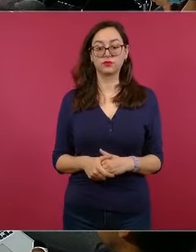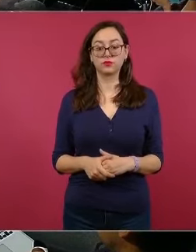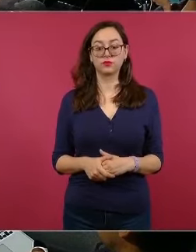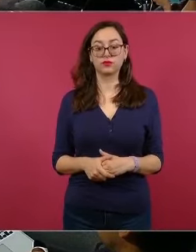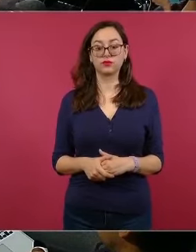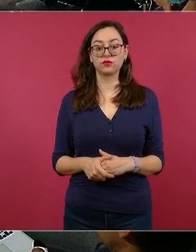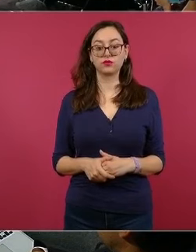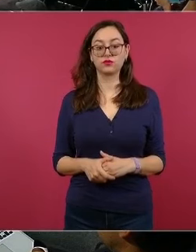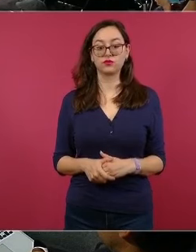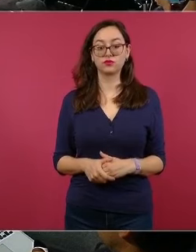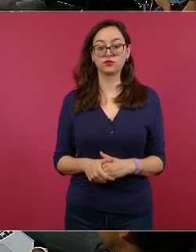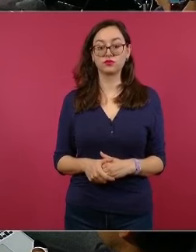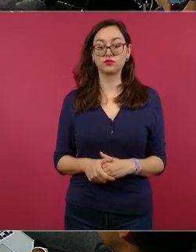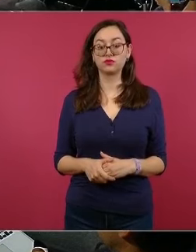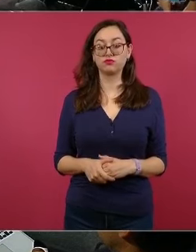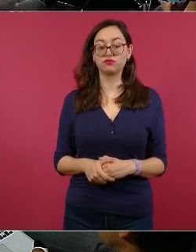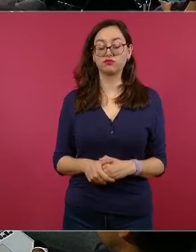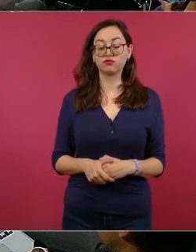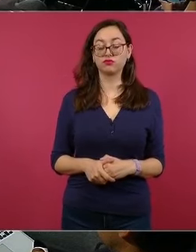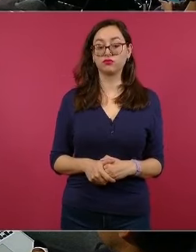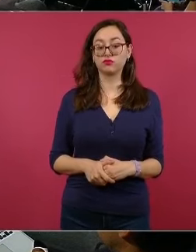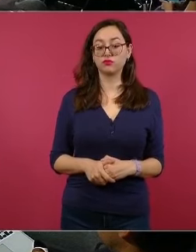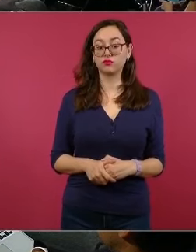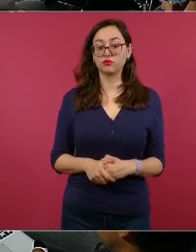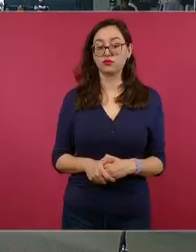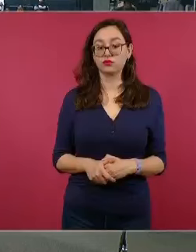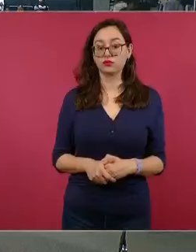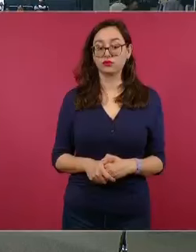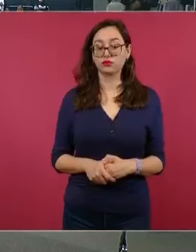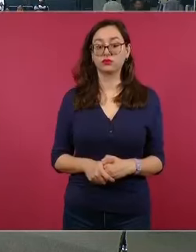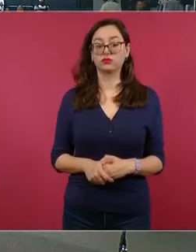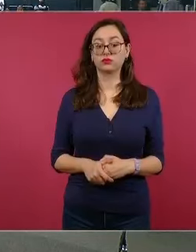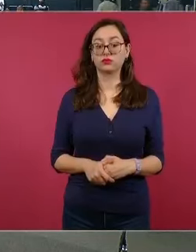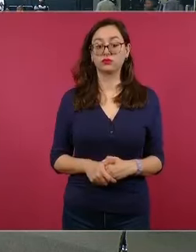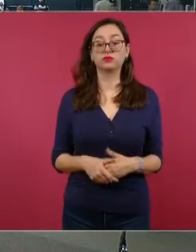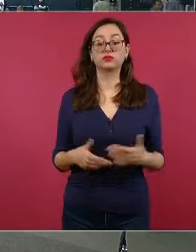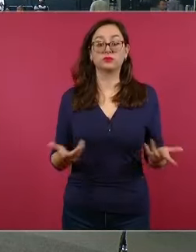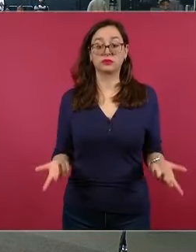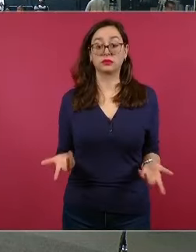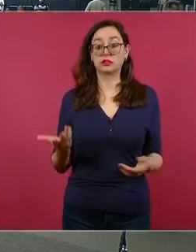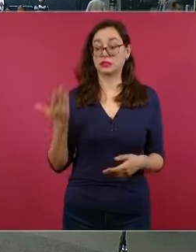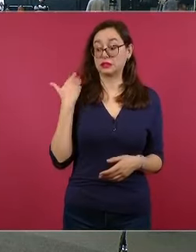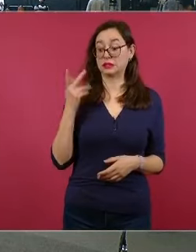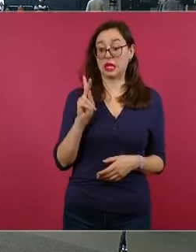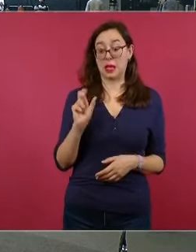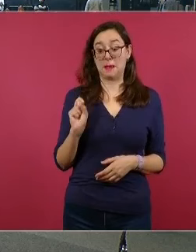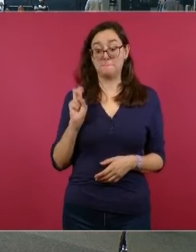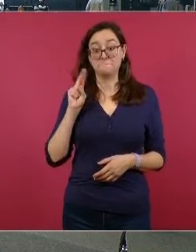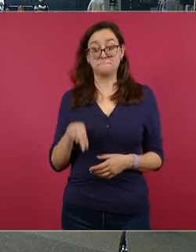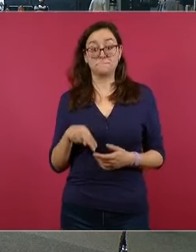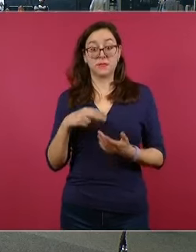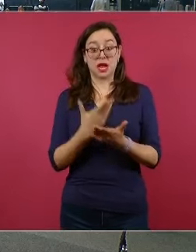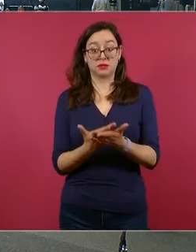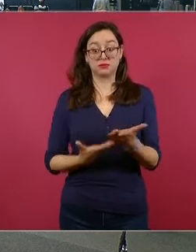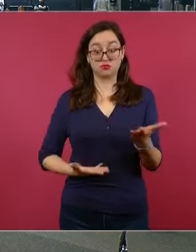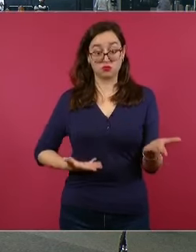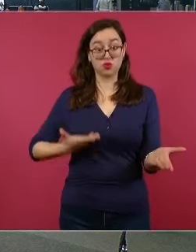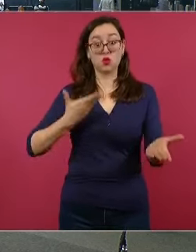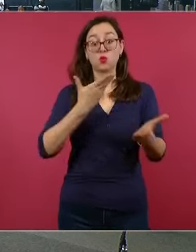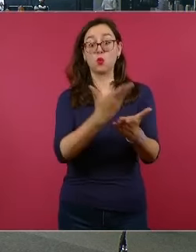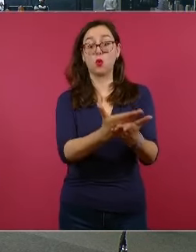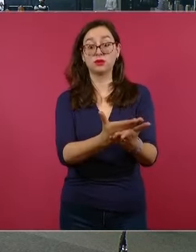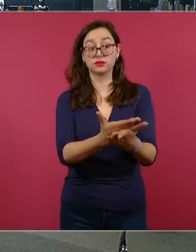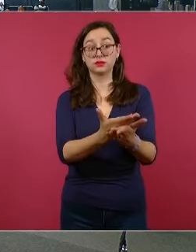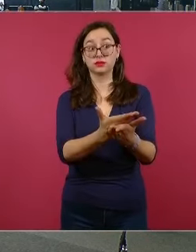que pues propuso el partido Acción Nacional a través de de Federico dorin sobre